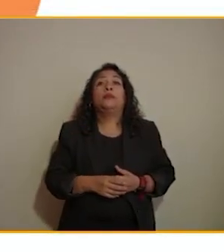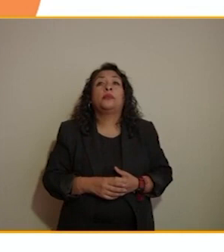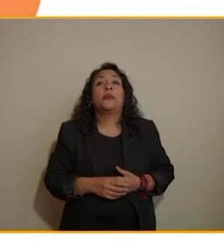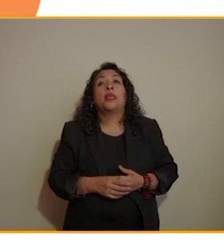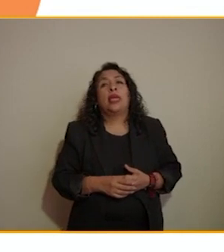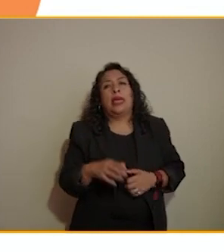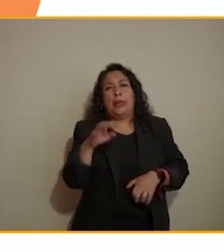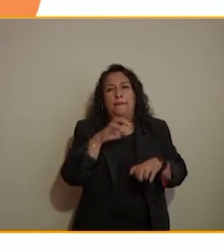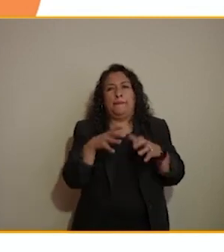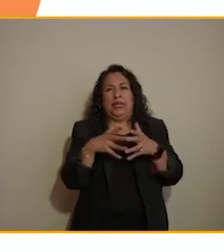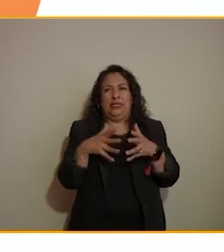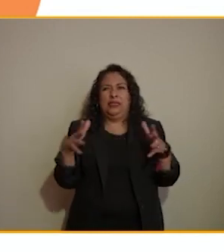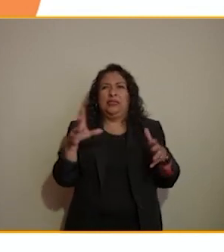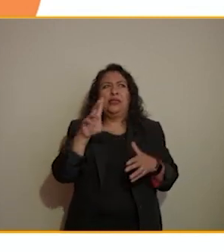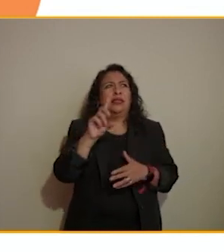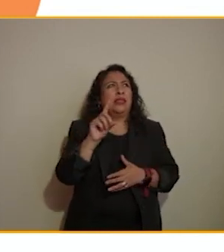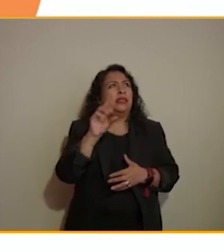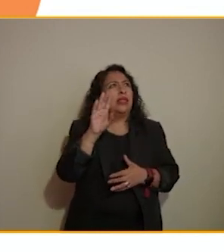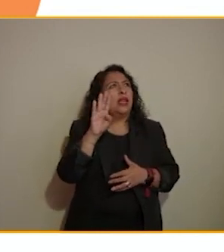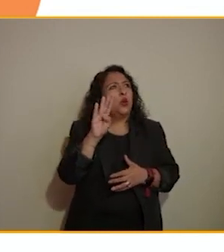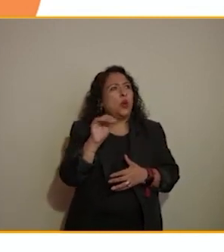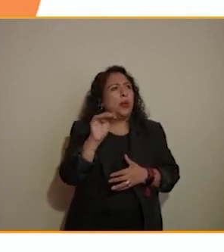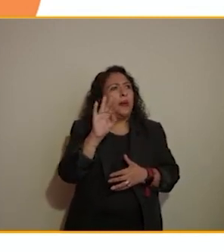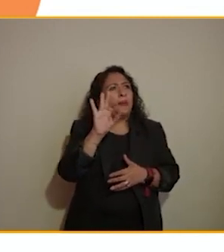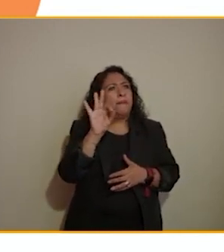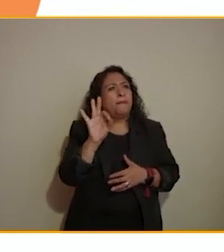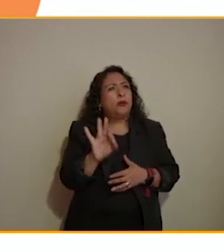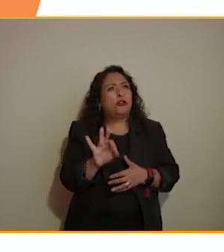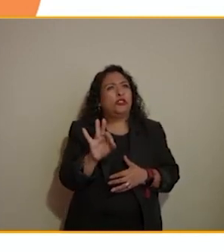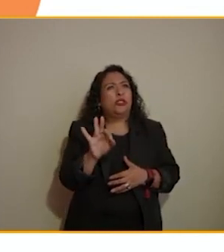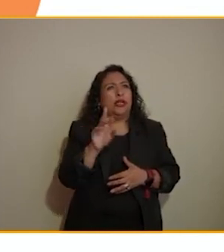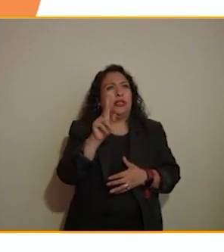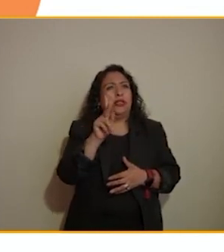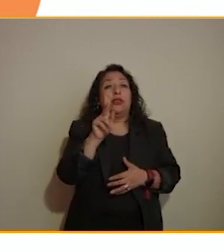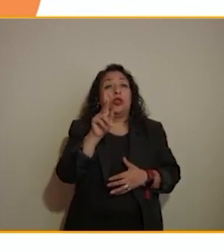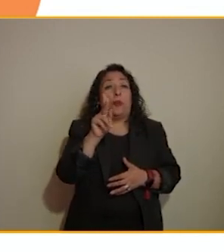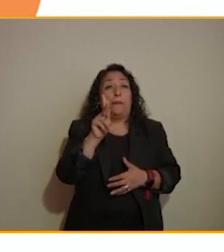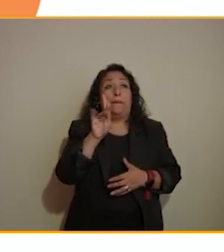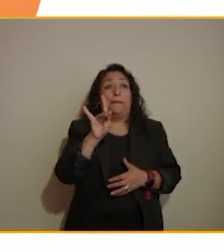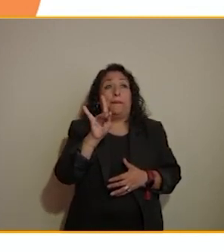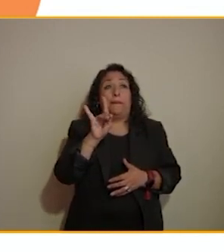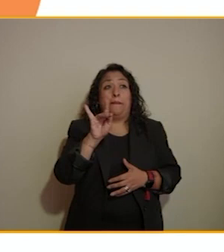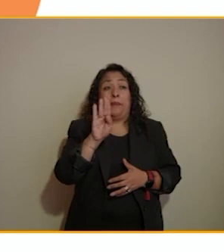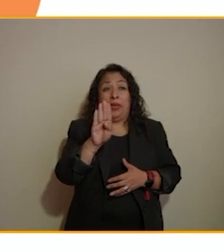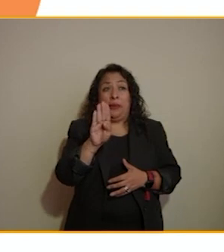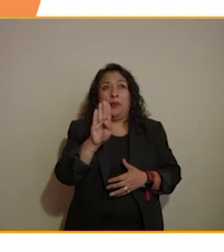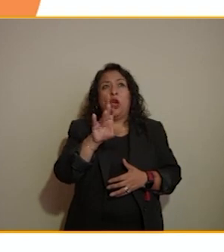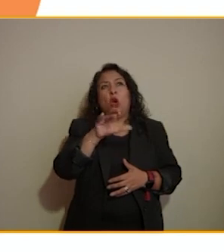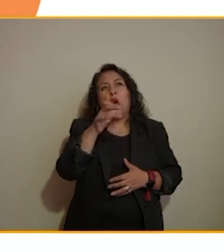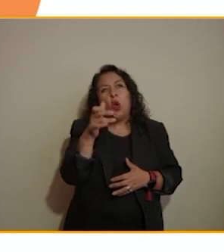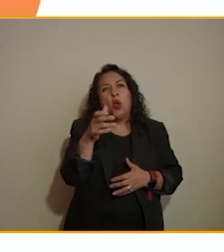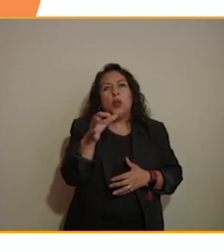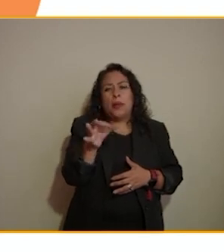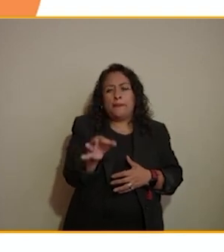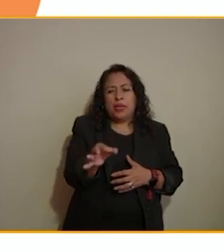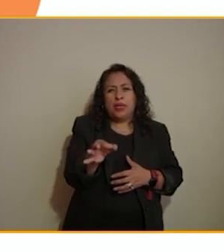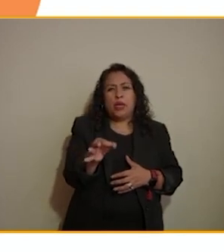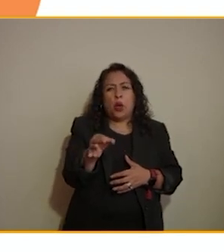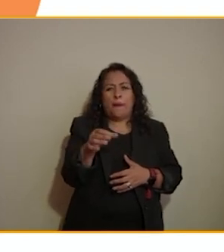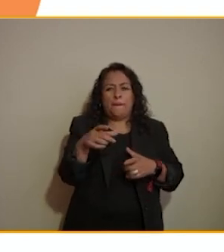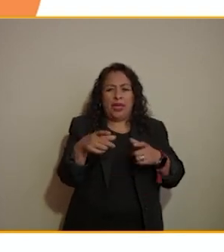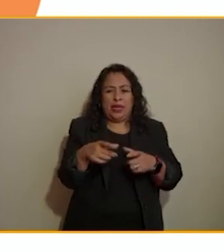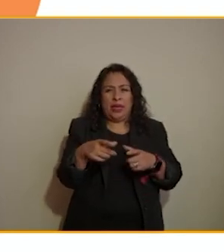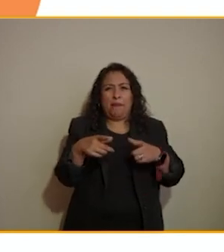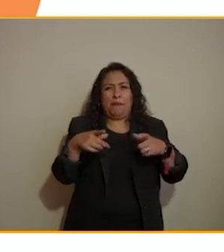empresas grandes tienen un 39% de participación del PIB. El resto está distribuido entre micros, pequeñas